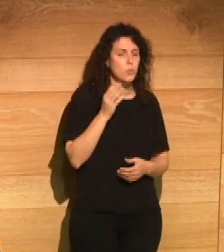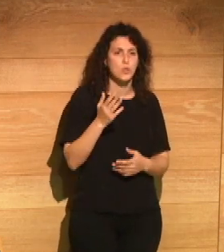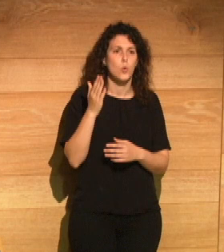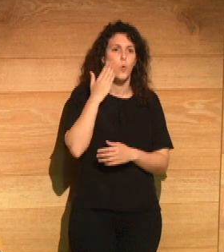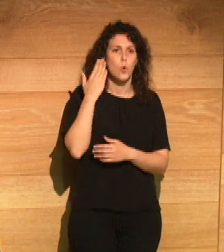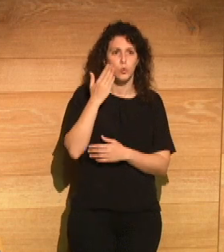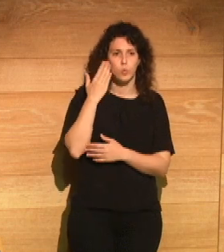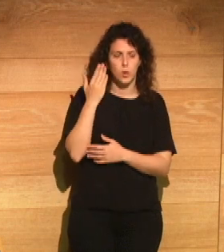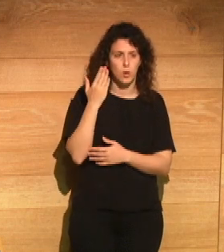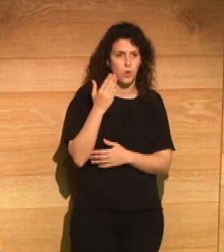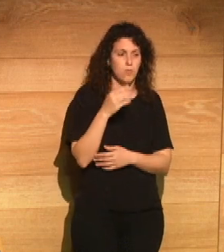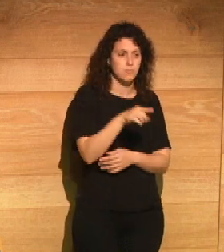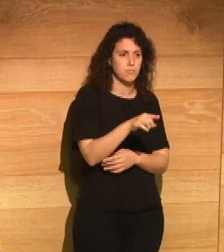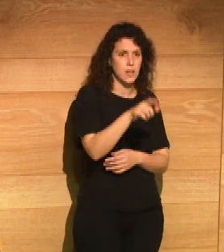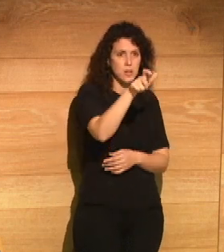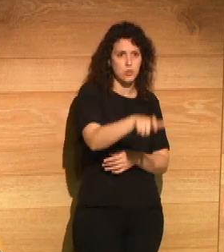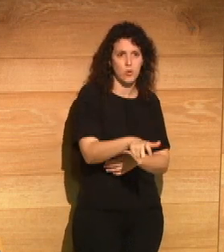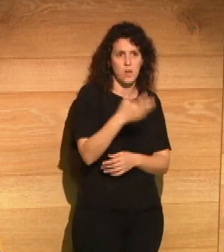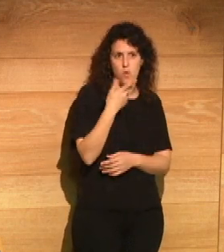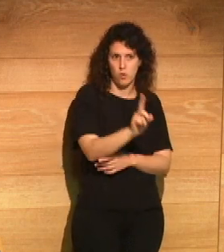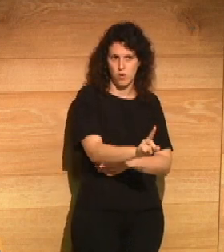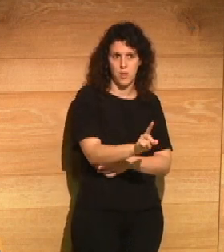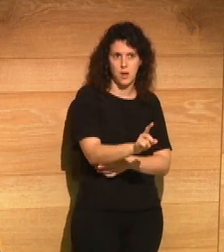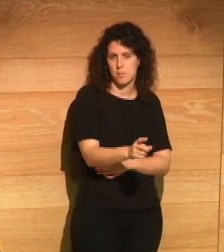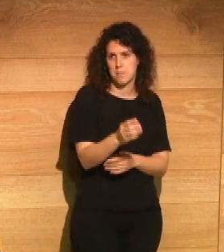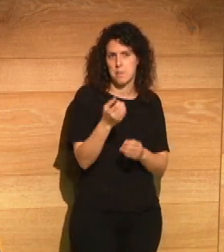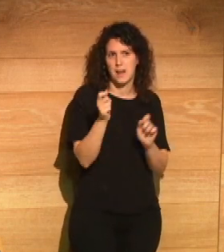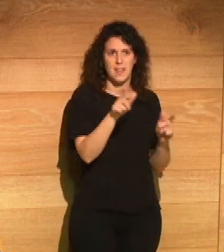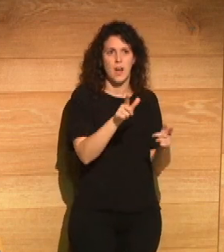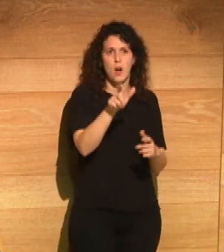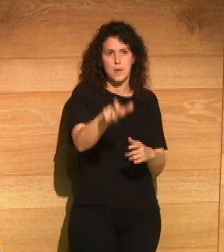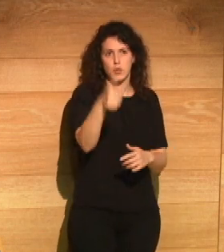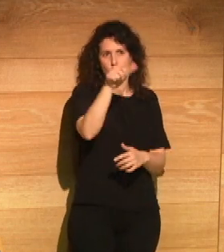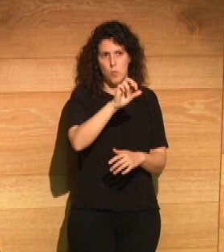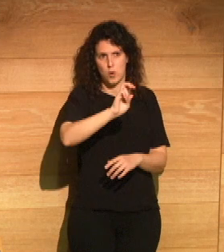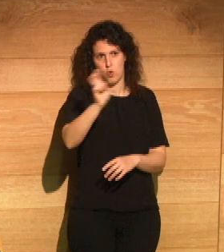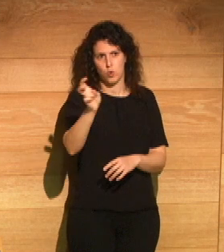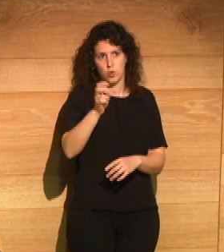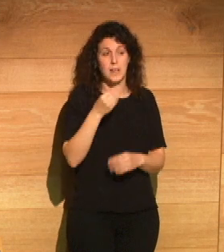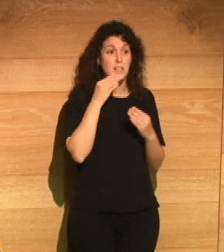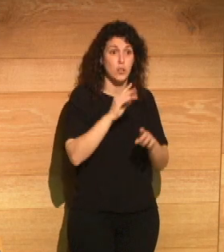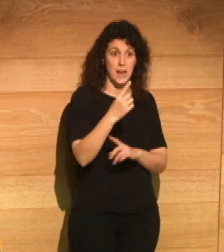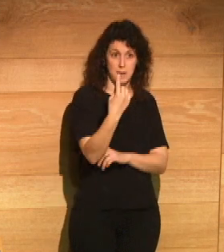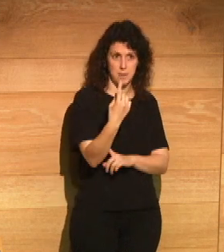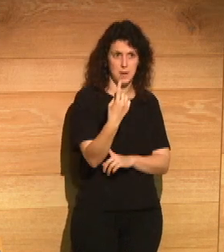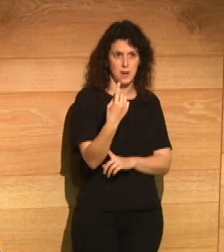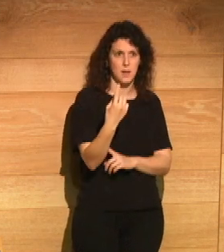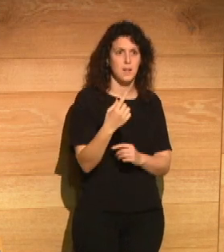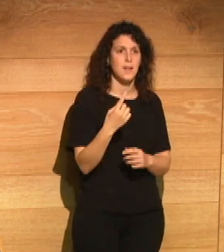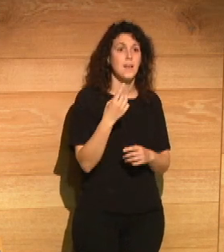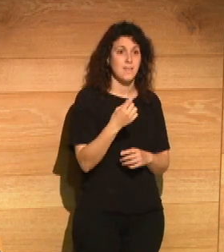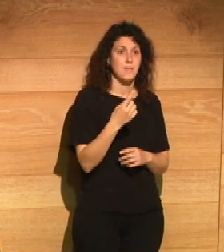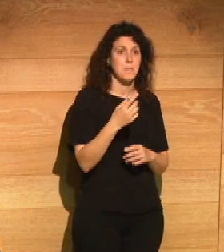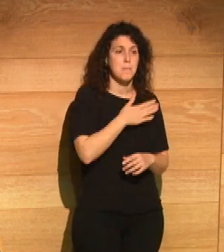que yo conocí, era otro hombre. Y en esas historias, la primera era cuando mi mamá quiso estudiar en